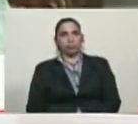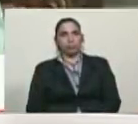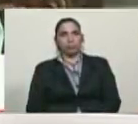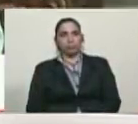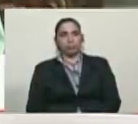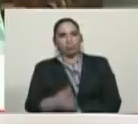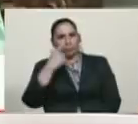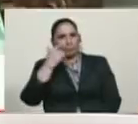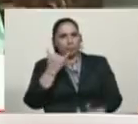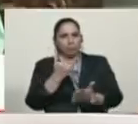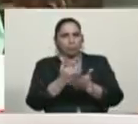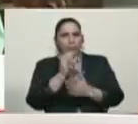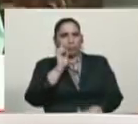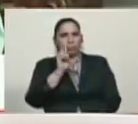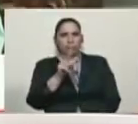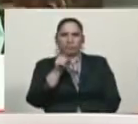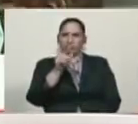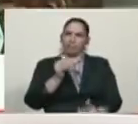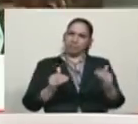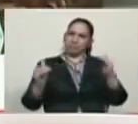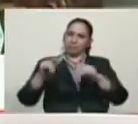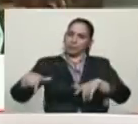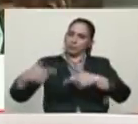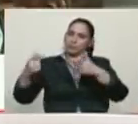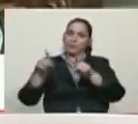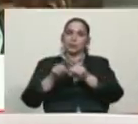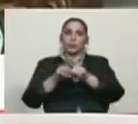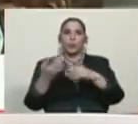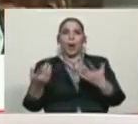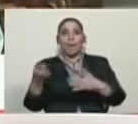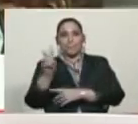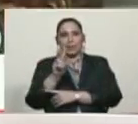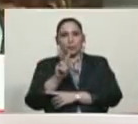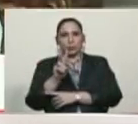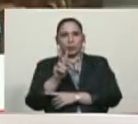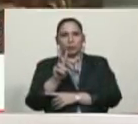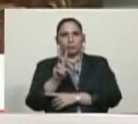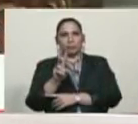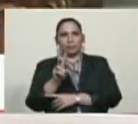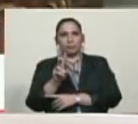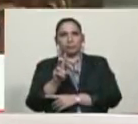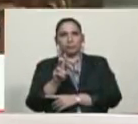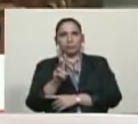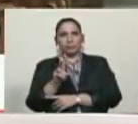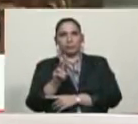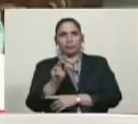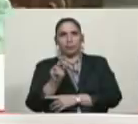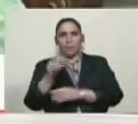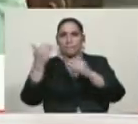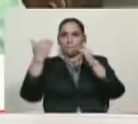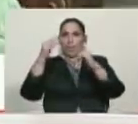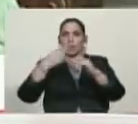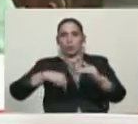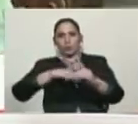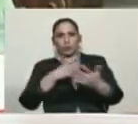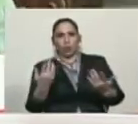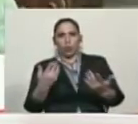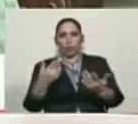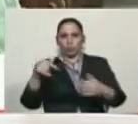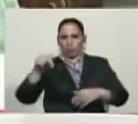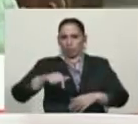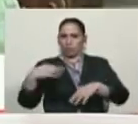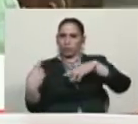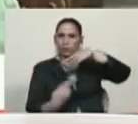esto como un reto porque venezuela hasta cierto punto en una etapa nosotros inclusive en revolución